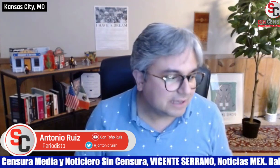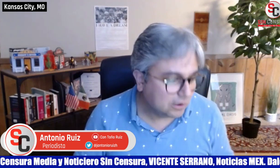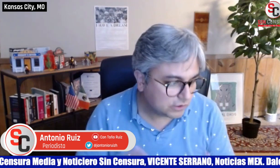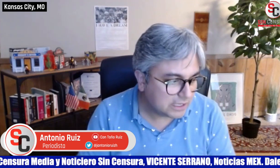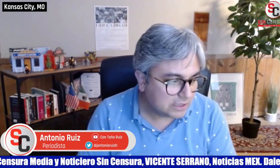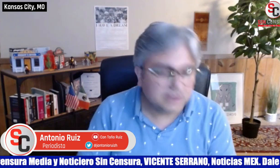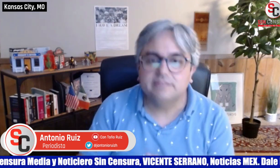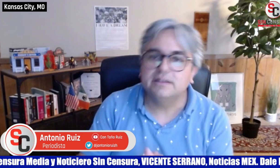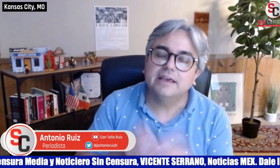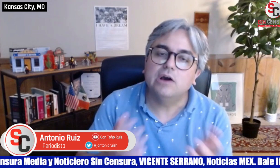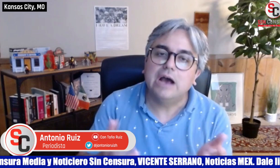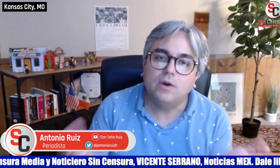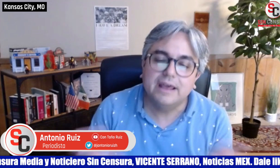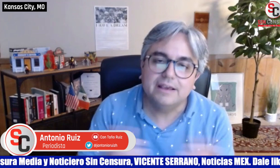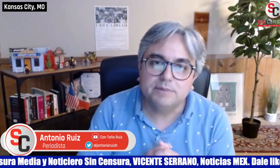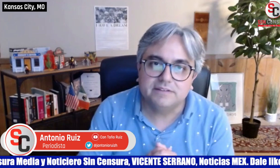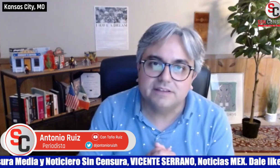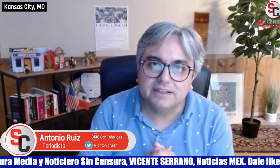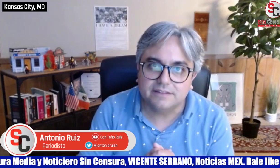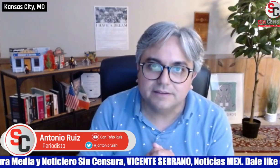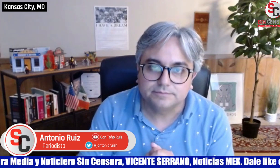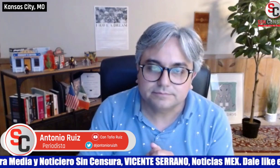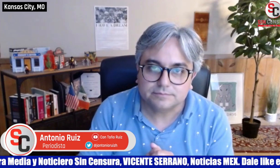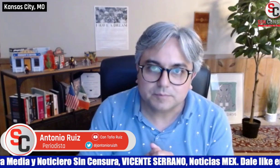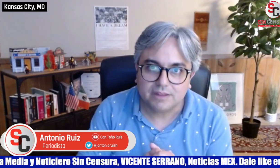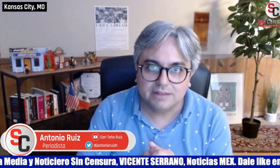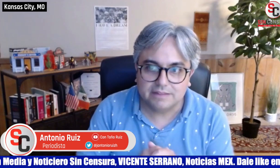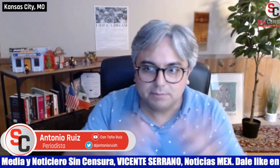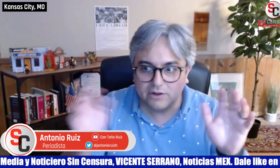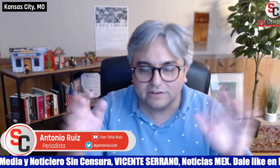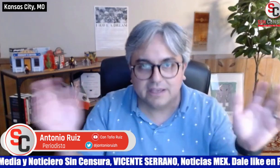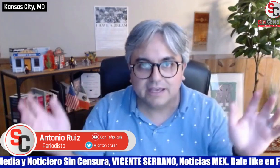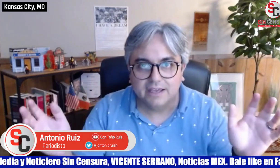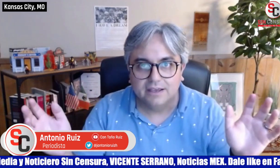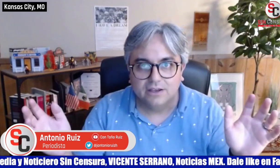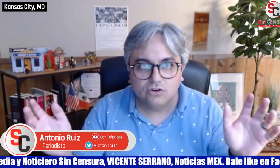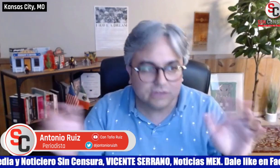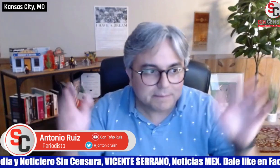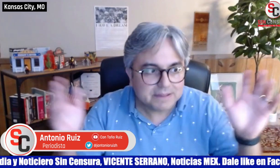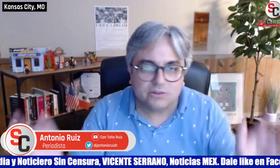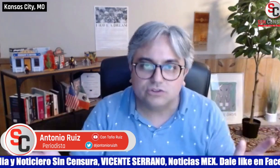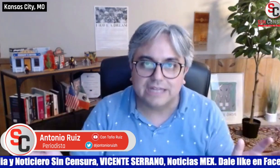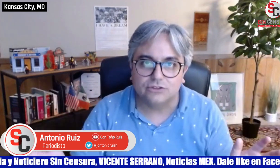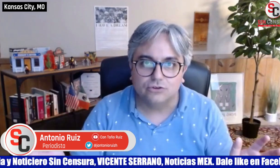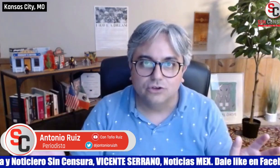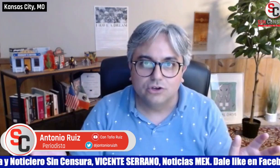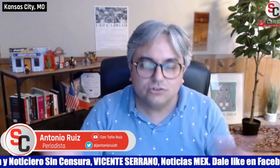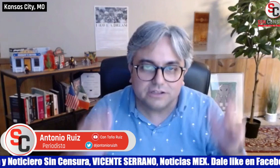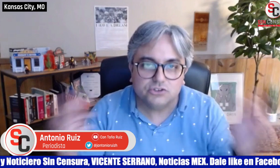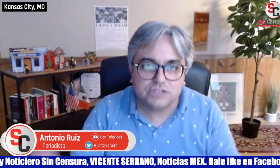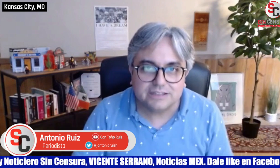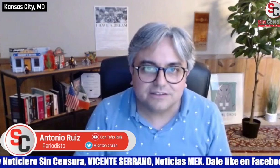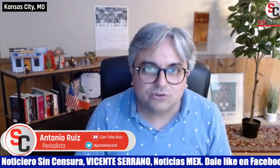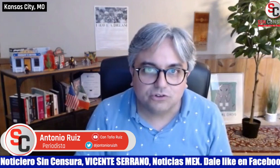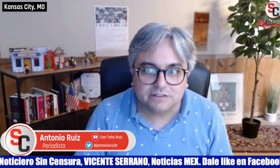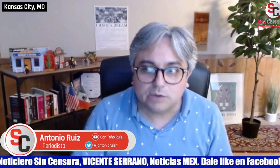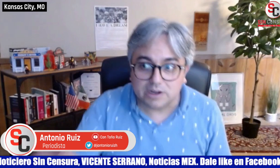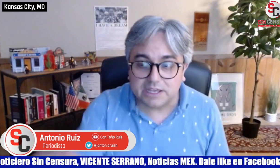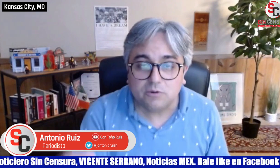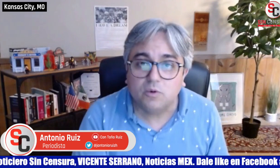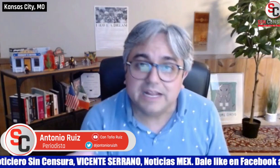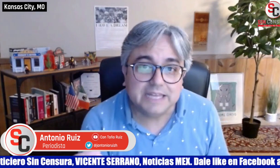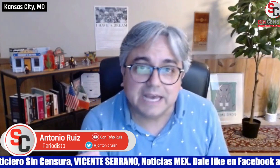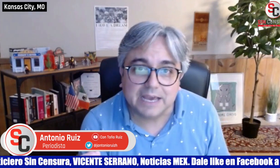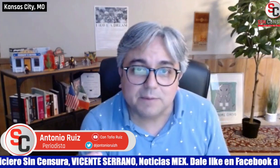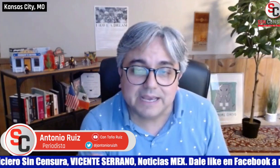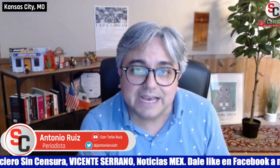en el que los seguidores del que ahora es presidente determinaron, ¿saben qué? Nos han mentido tanto, nos han dicho tantas cosas que